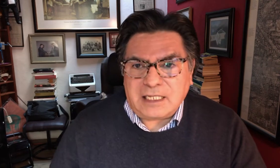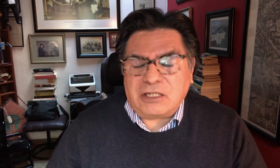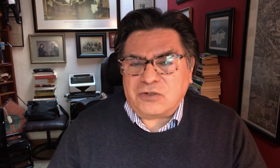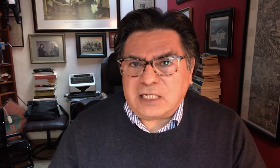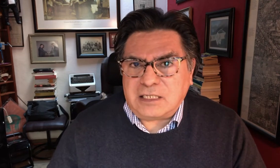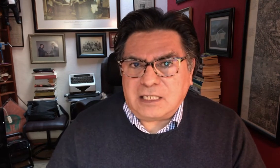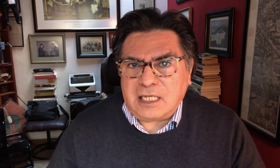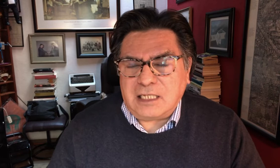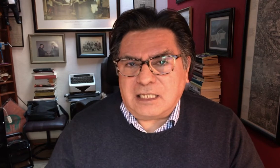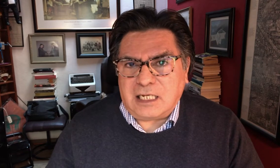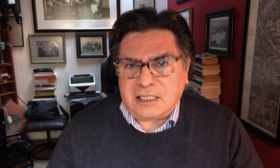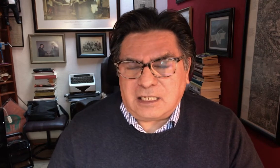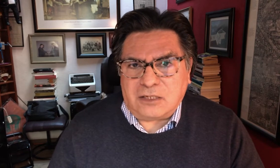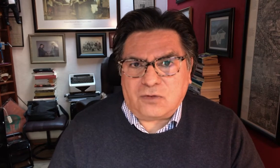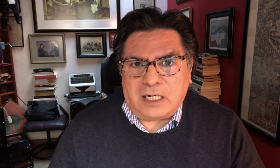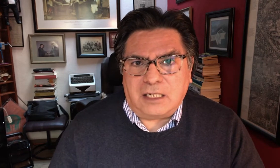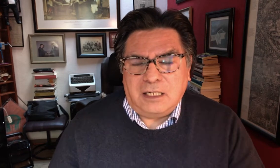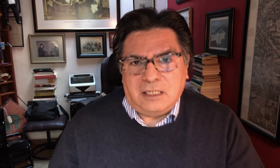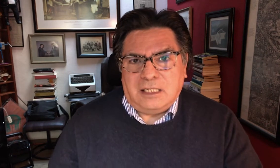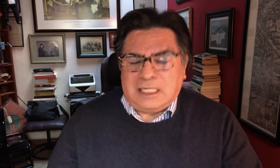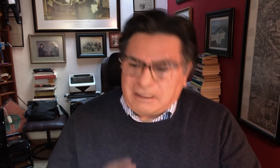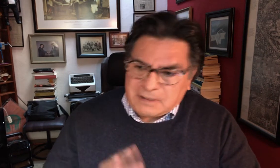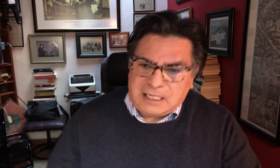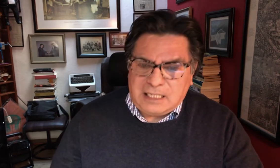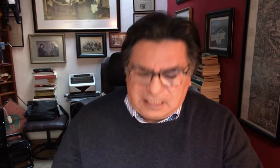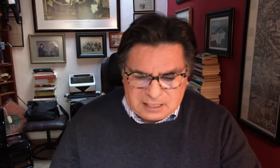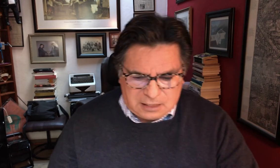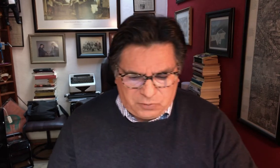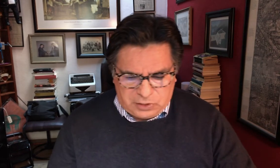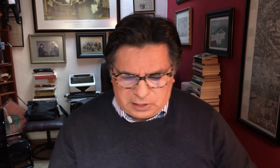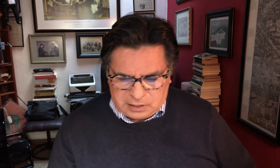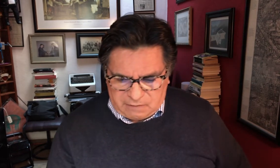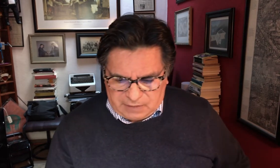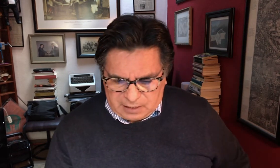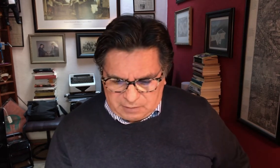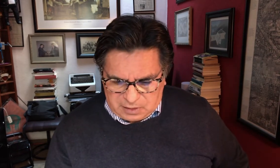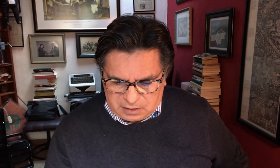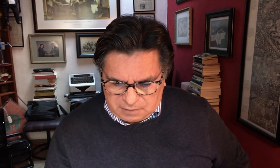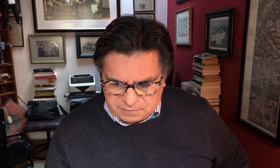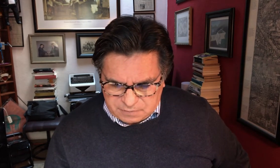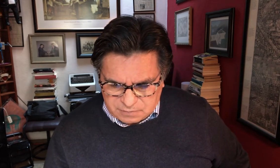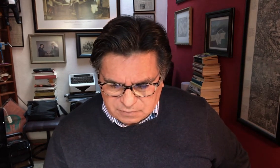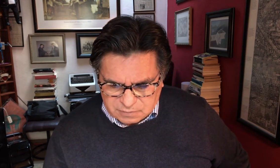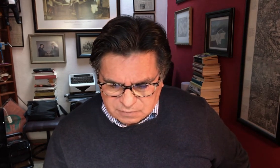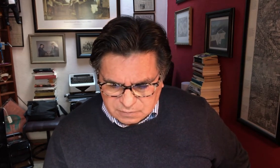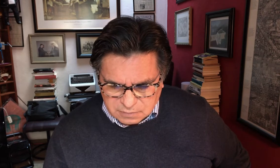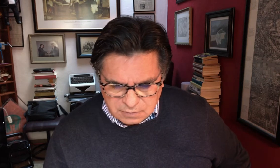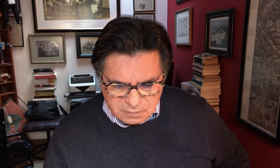pecar de deshonestidad de intelectual, la verdad es que es muy triste, francamente.